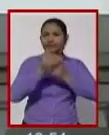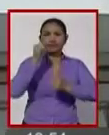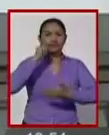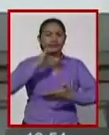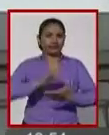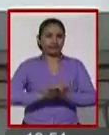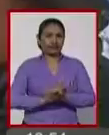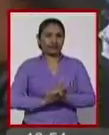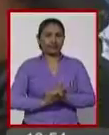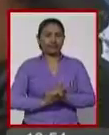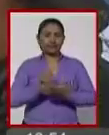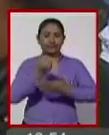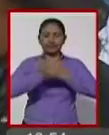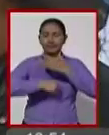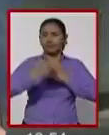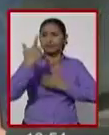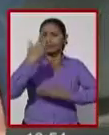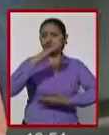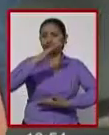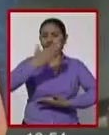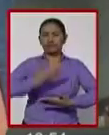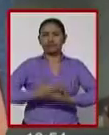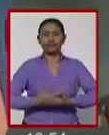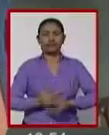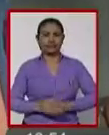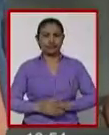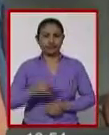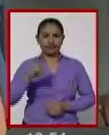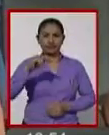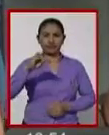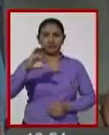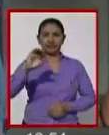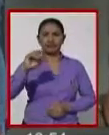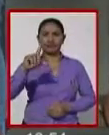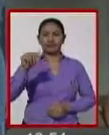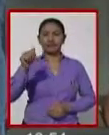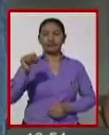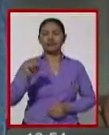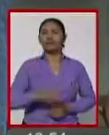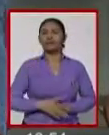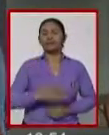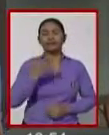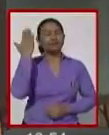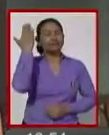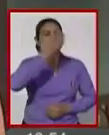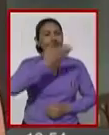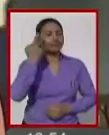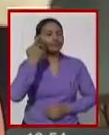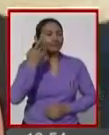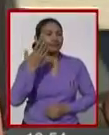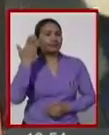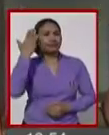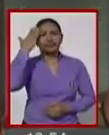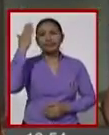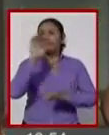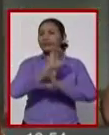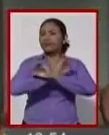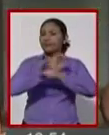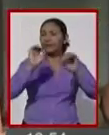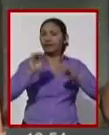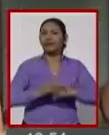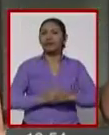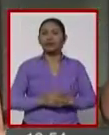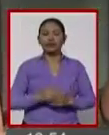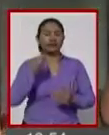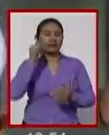esposa, con quien procreó 3 hijos. Él se llama Nicolás Fernández Villalta, no lo conocemos, no sabemos nada de él.